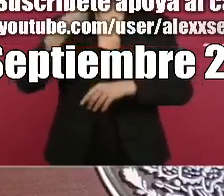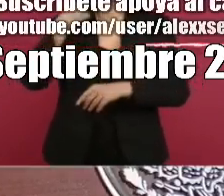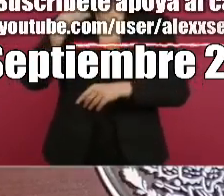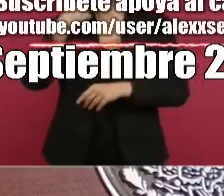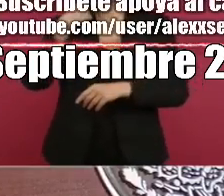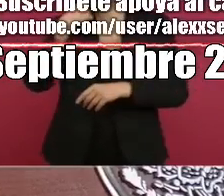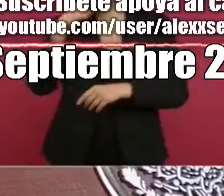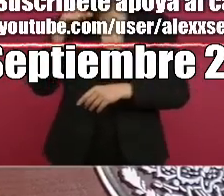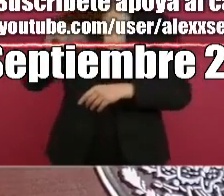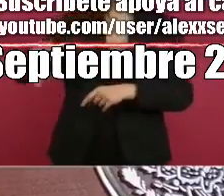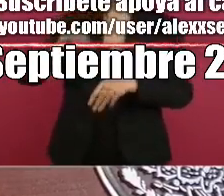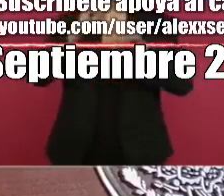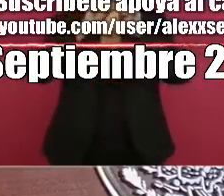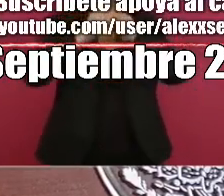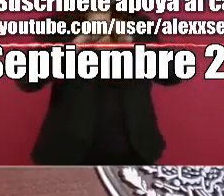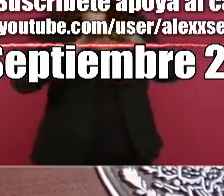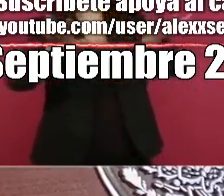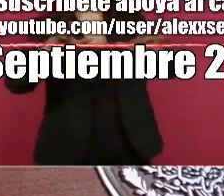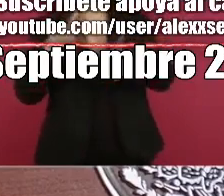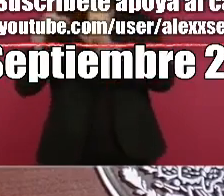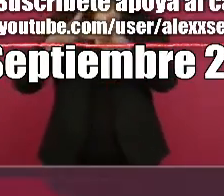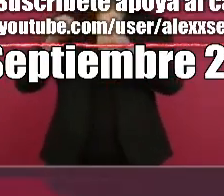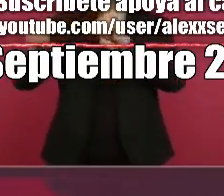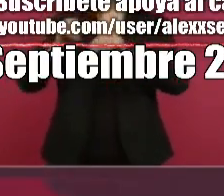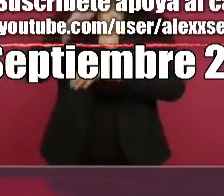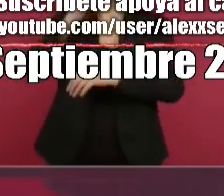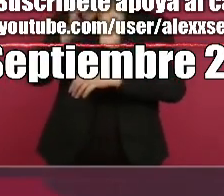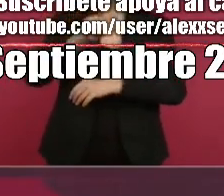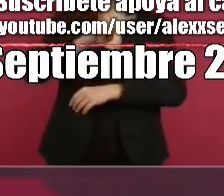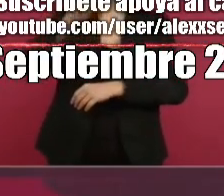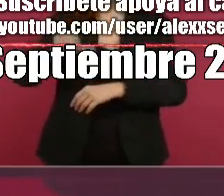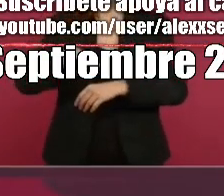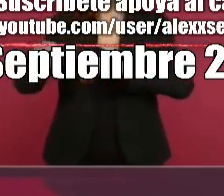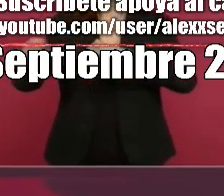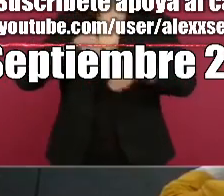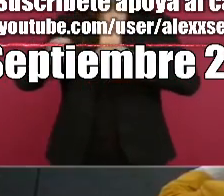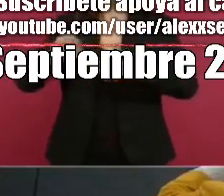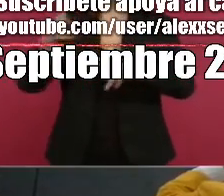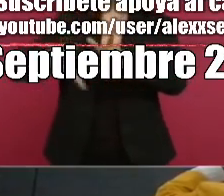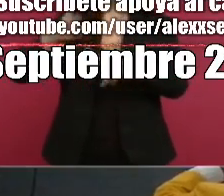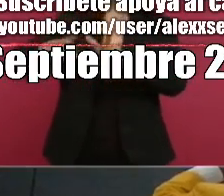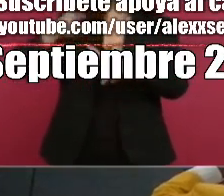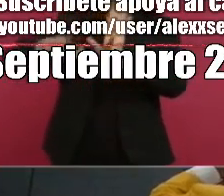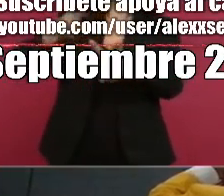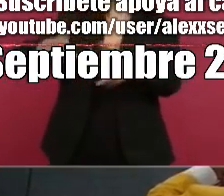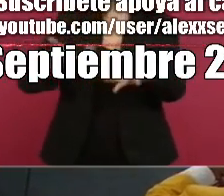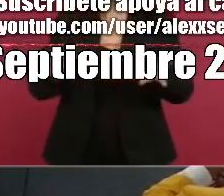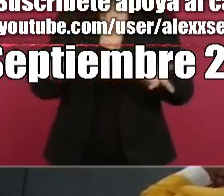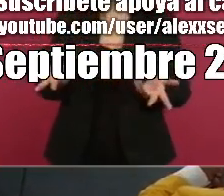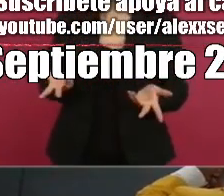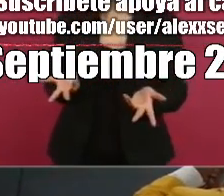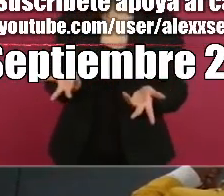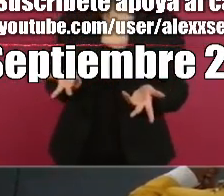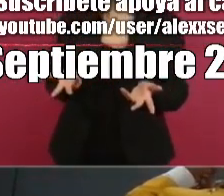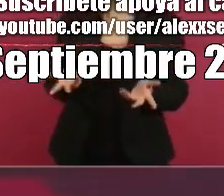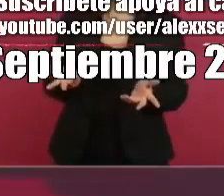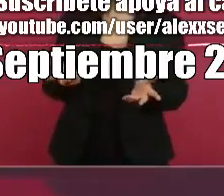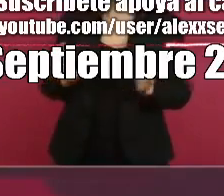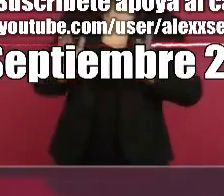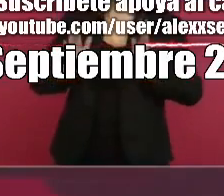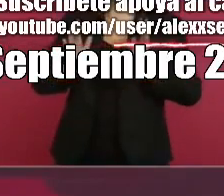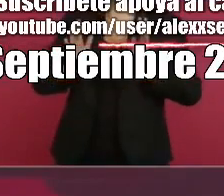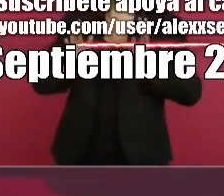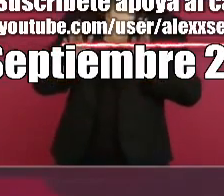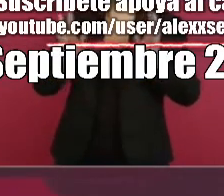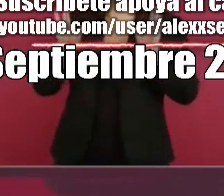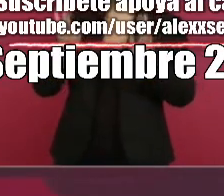se echaron a andar los trenes. Sí, sí, sí. Sí, ese fue el